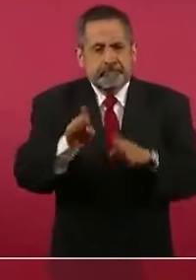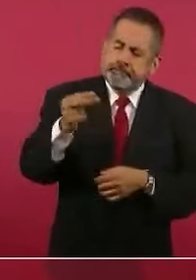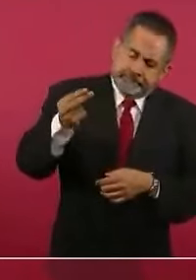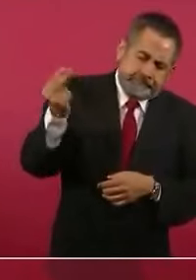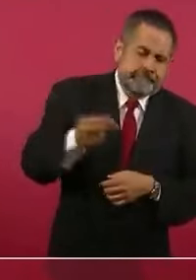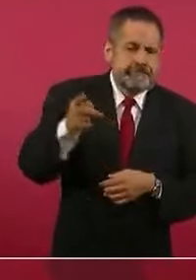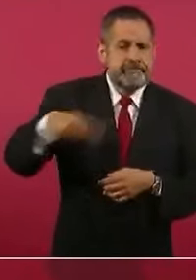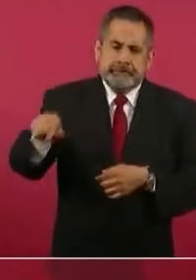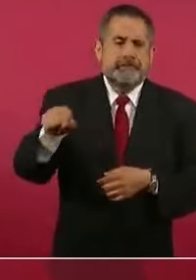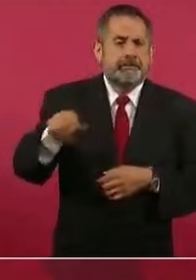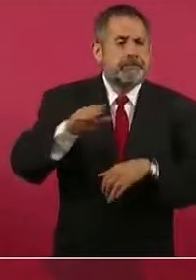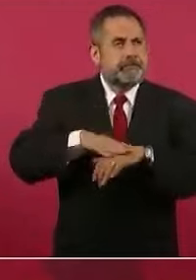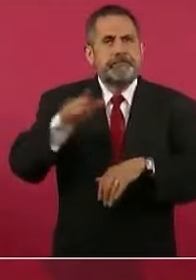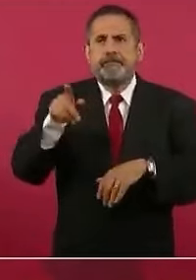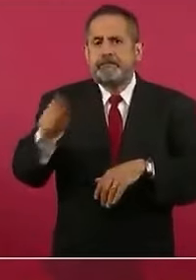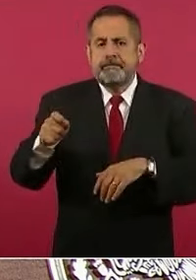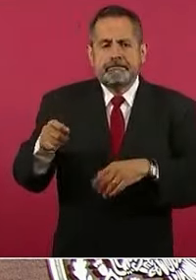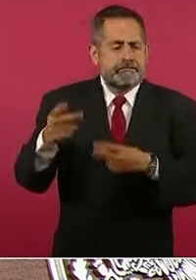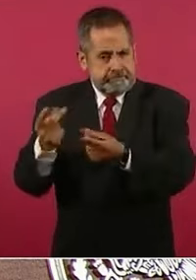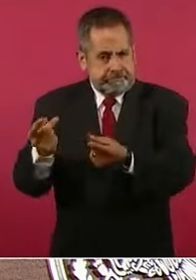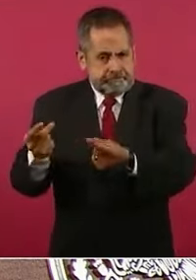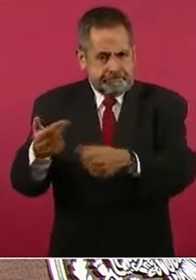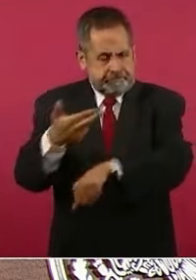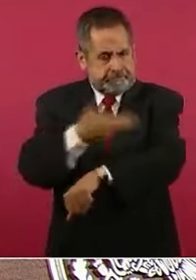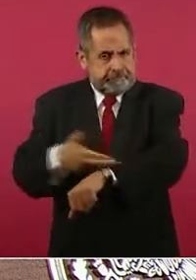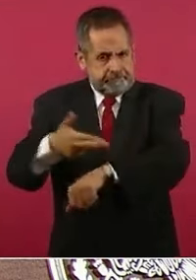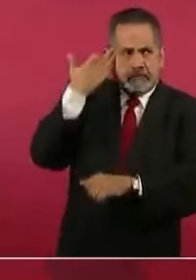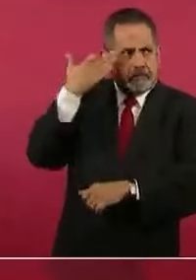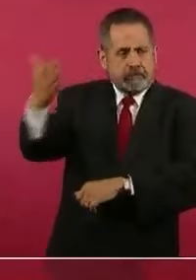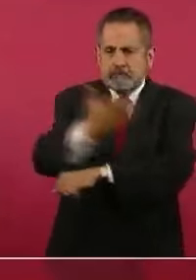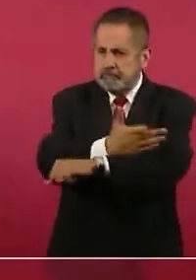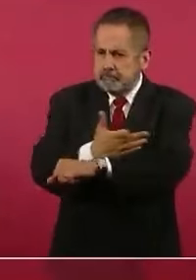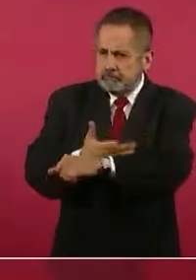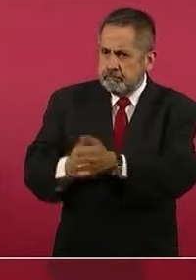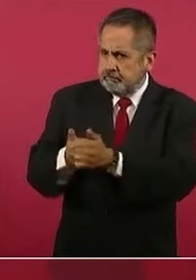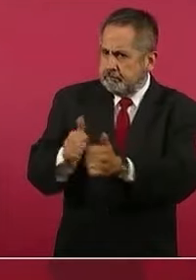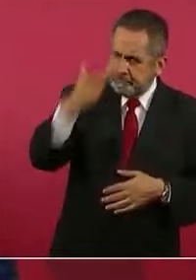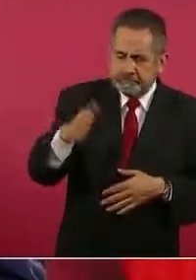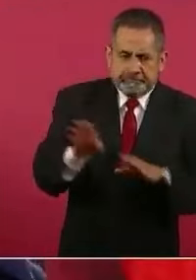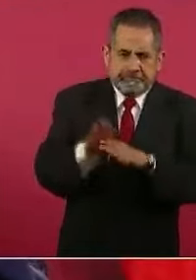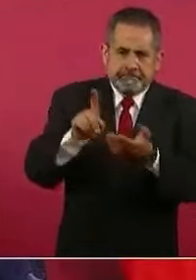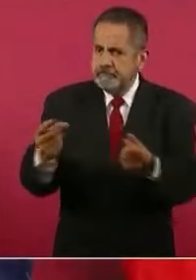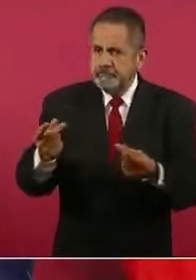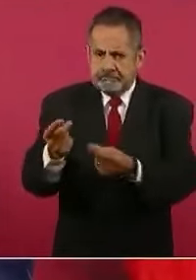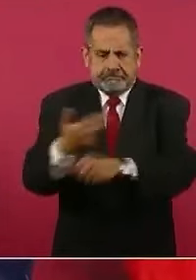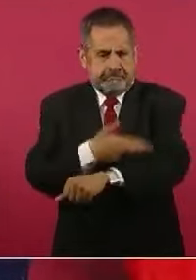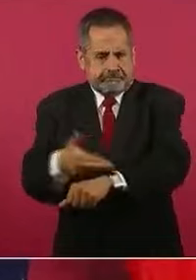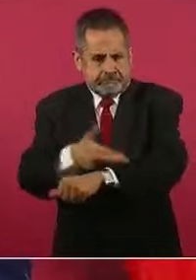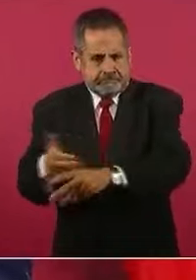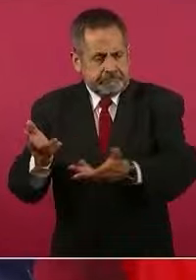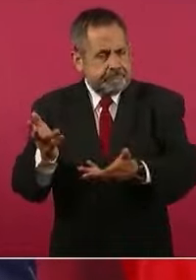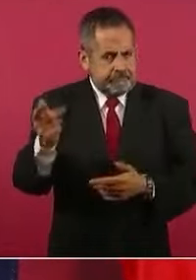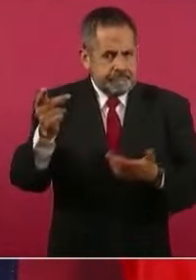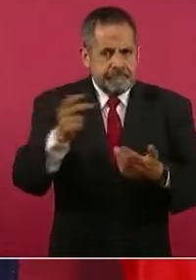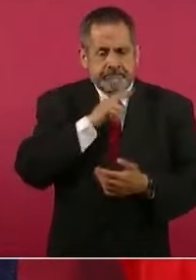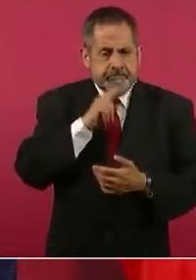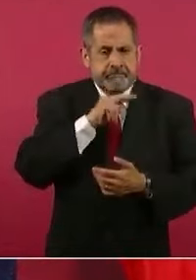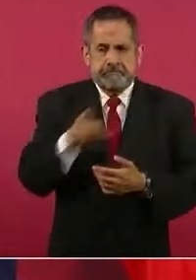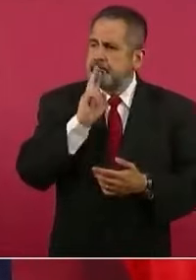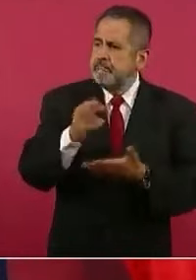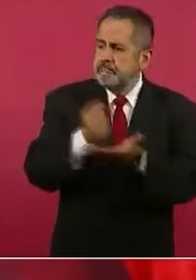darle más celeridad a asuntos que la gente quiere solución, quieren ya que